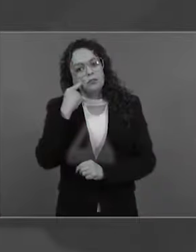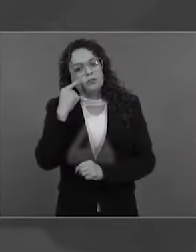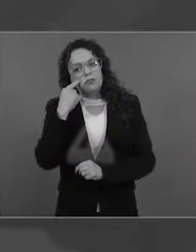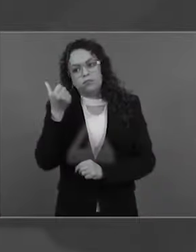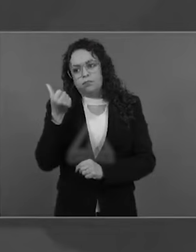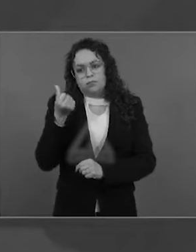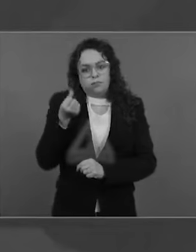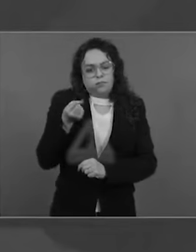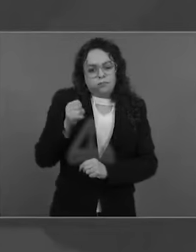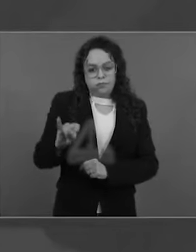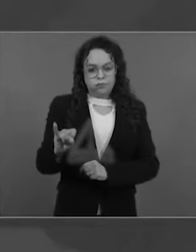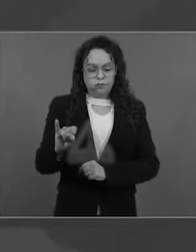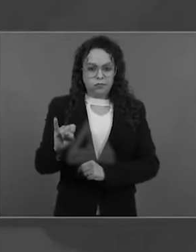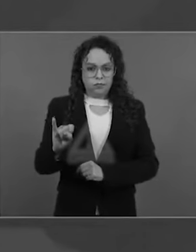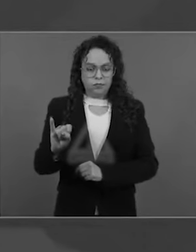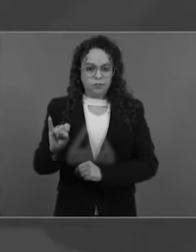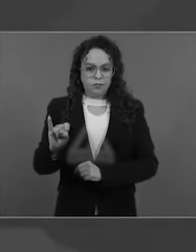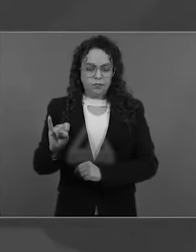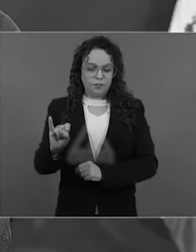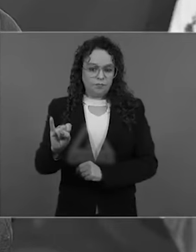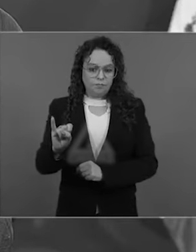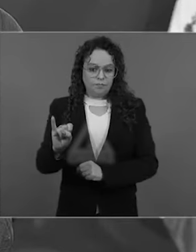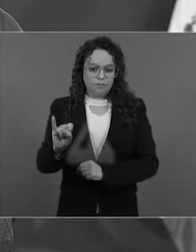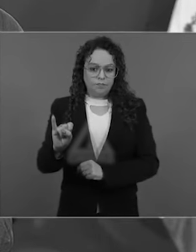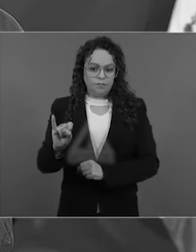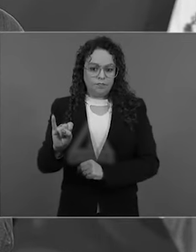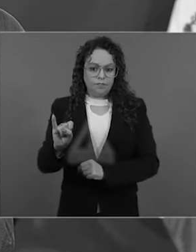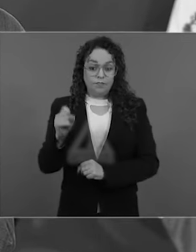No hay nada